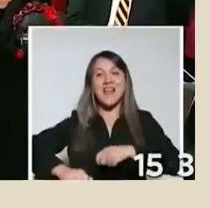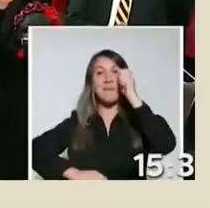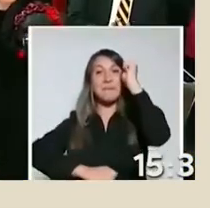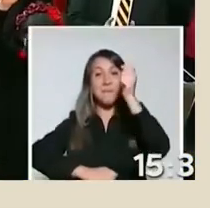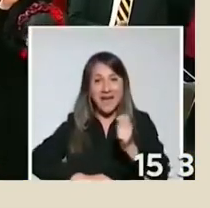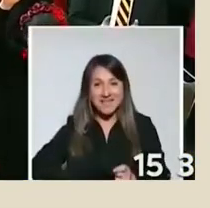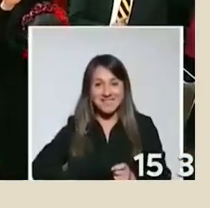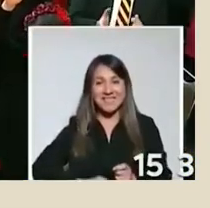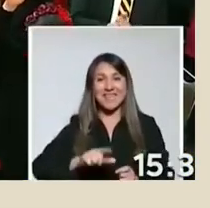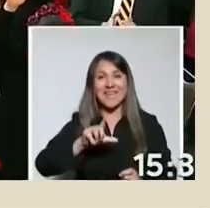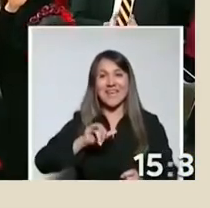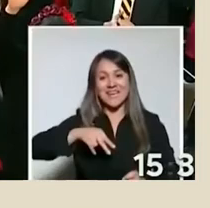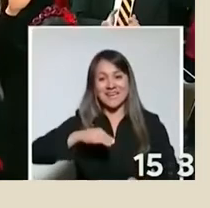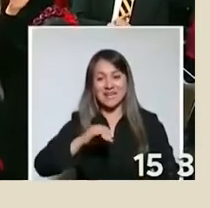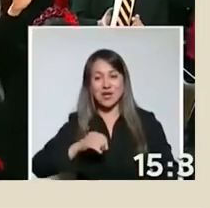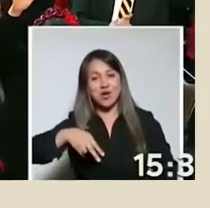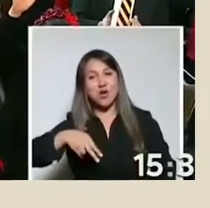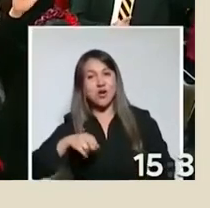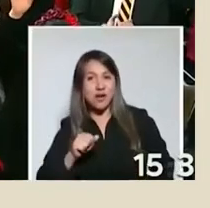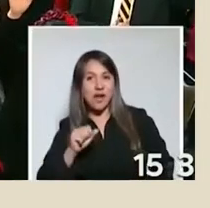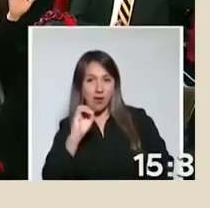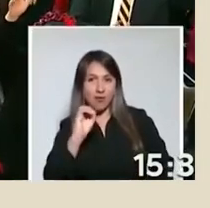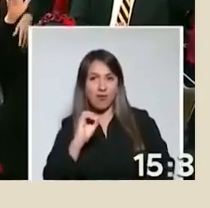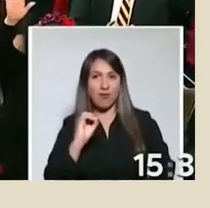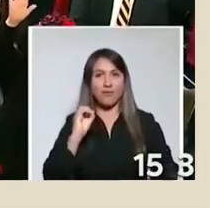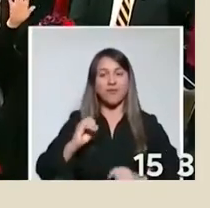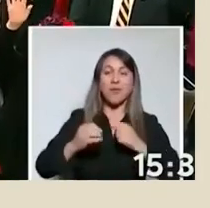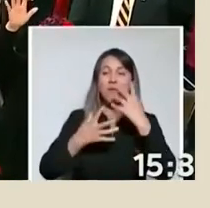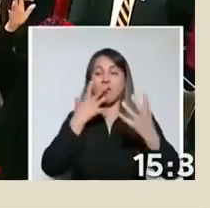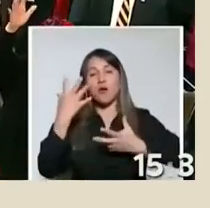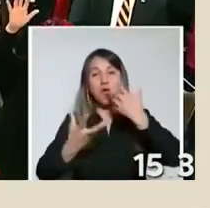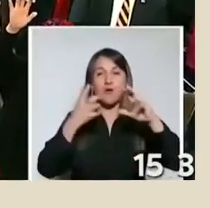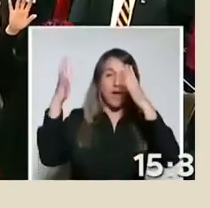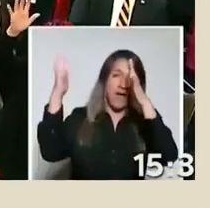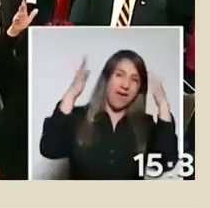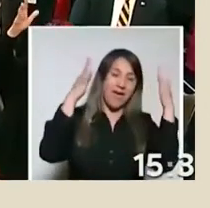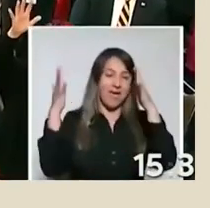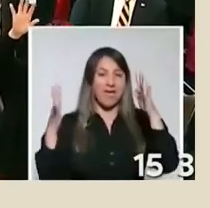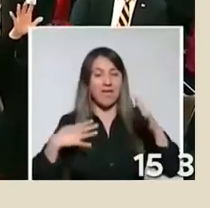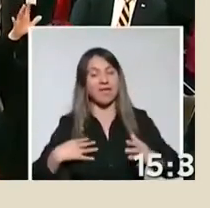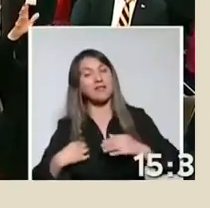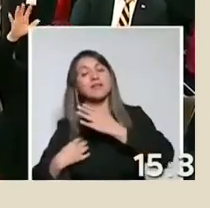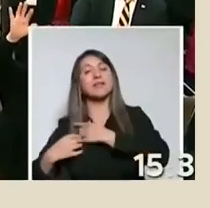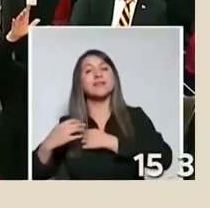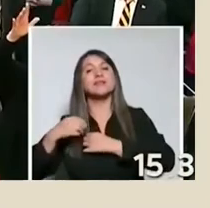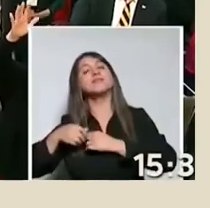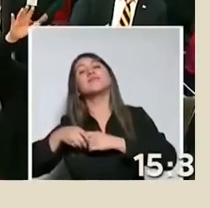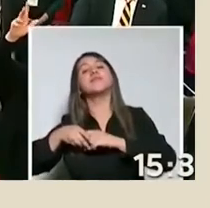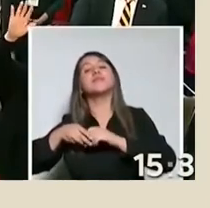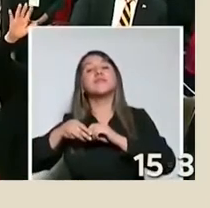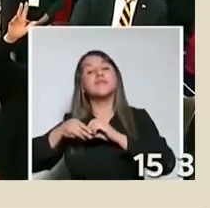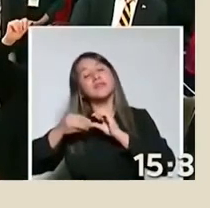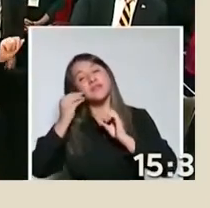procesos que se producen en los distintos países en la década del 80 en la transición a la democracia es un capítulo ese de la ciencia política, pero más allá de